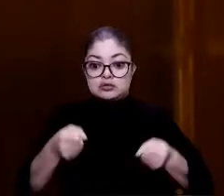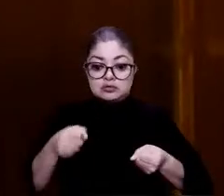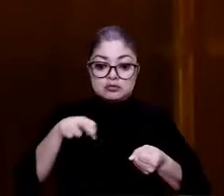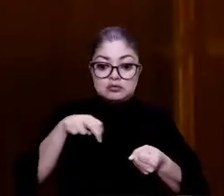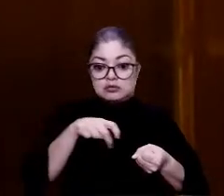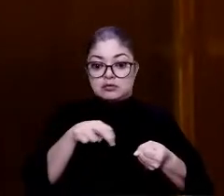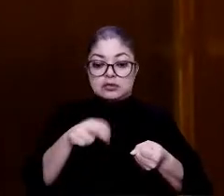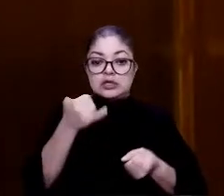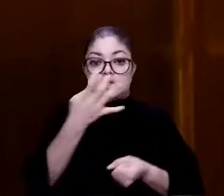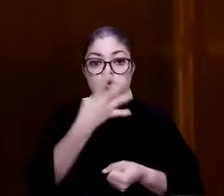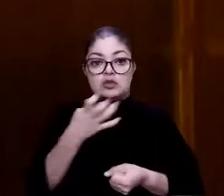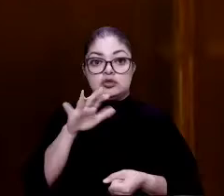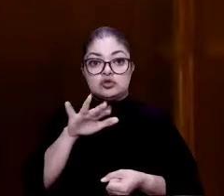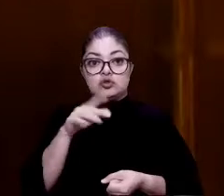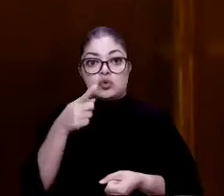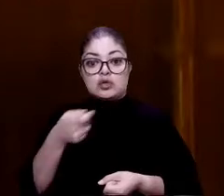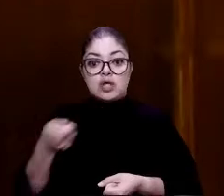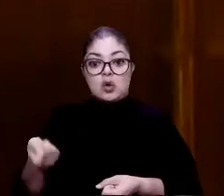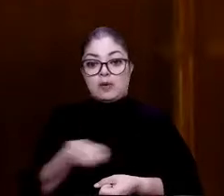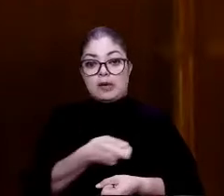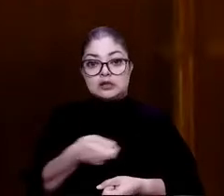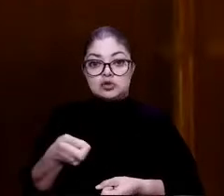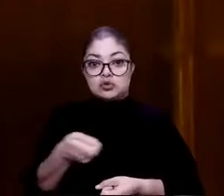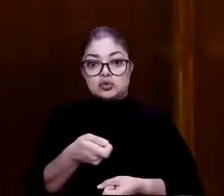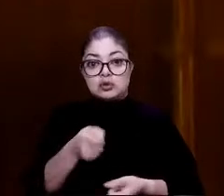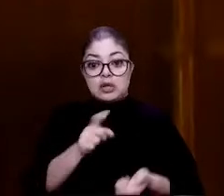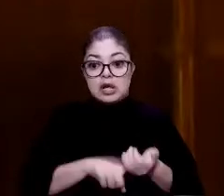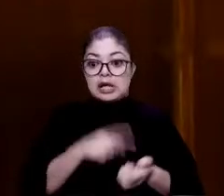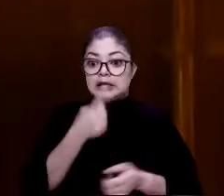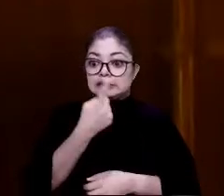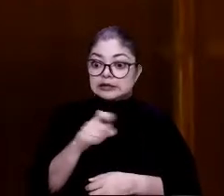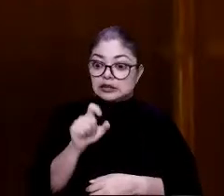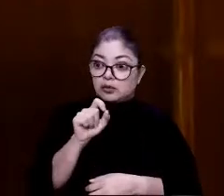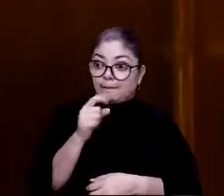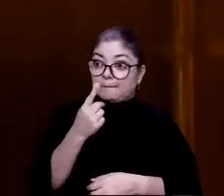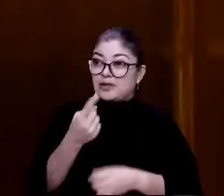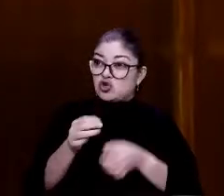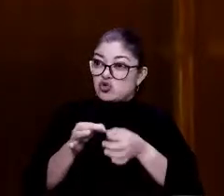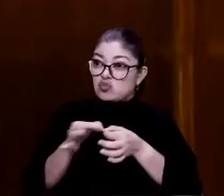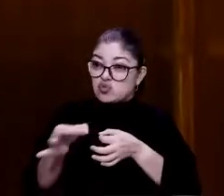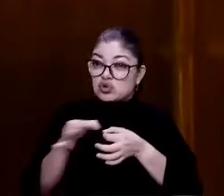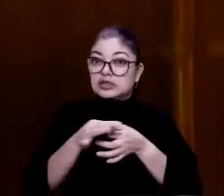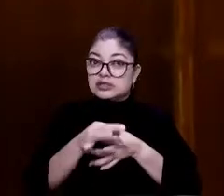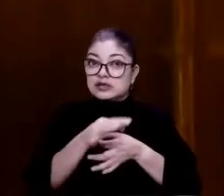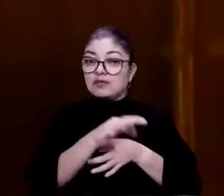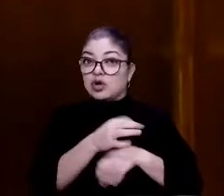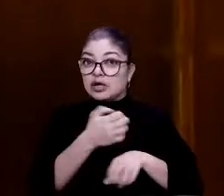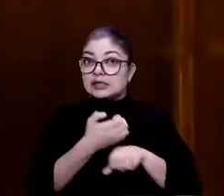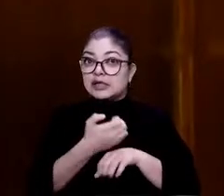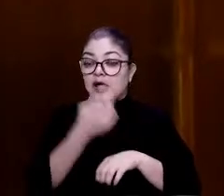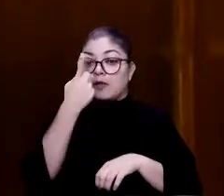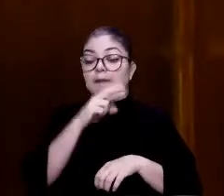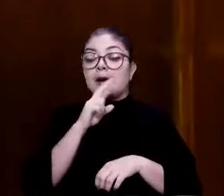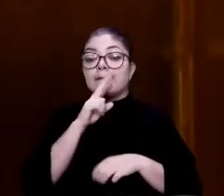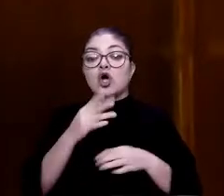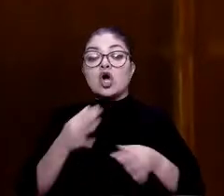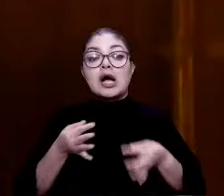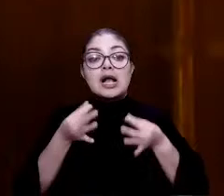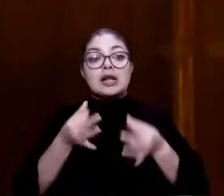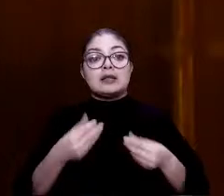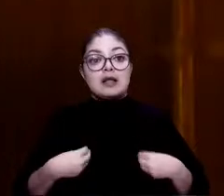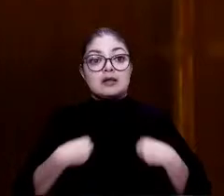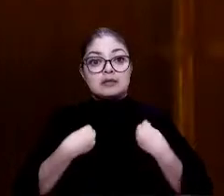y 451 bastones en 121 municipios de la entidad a fin de mejorar la calidad de vida